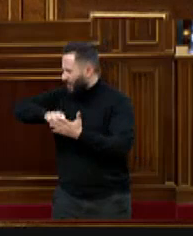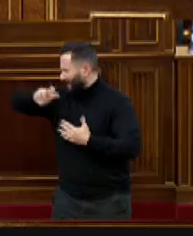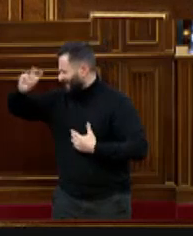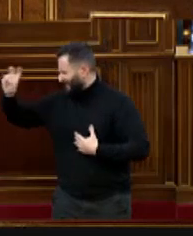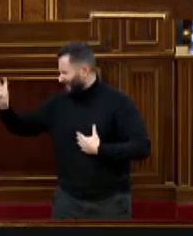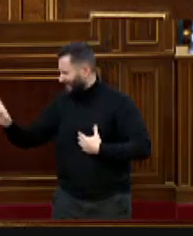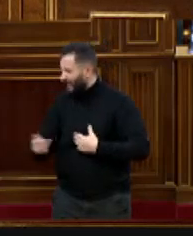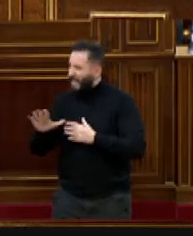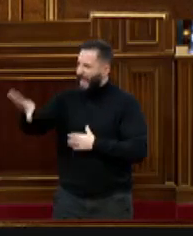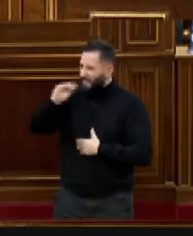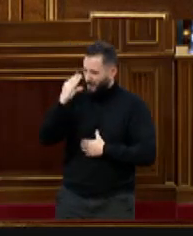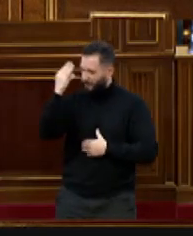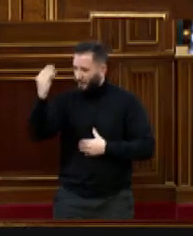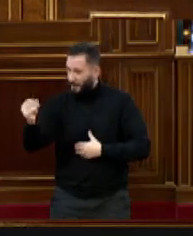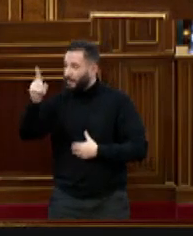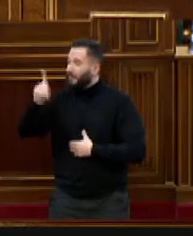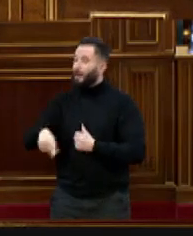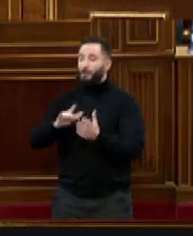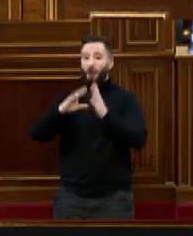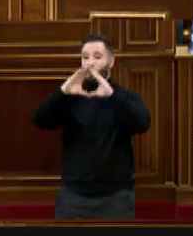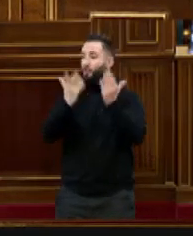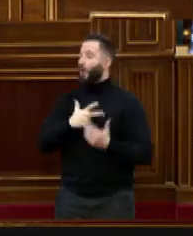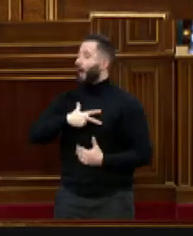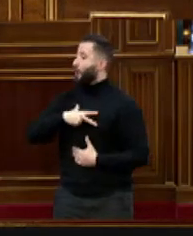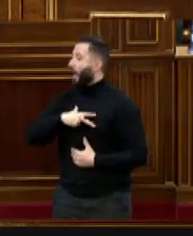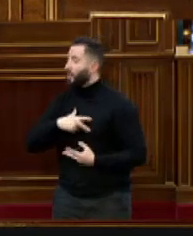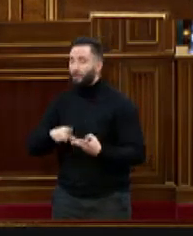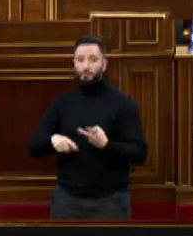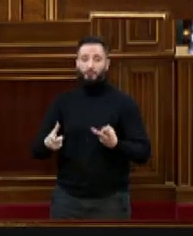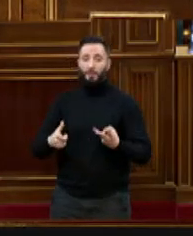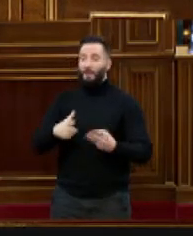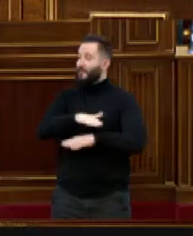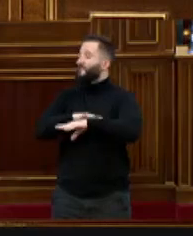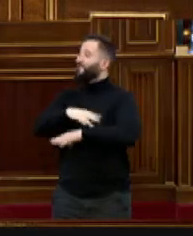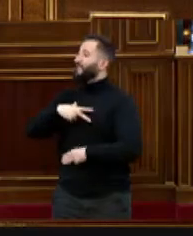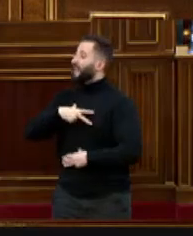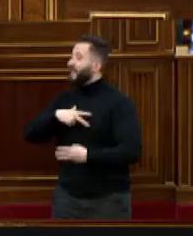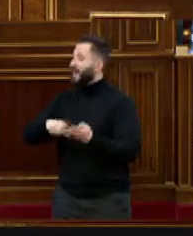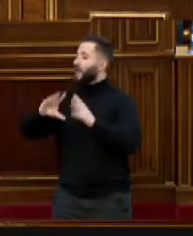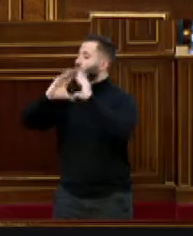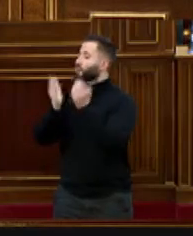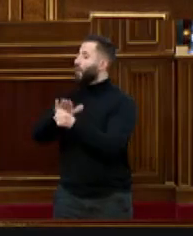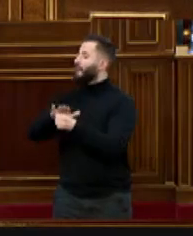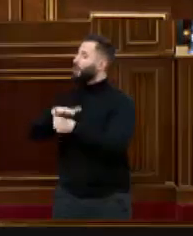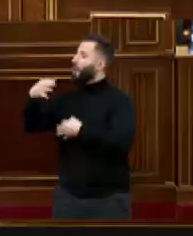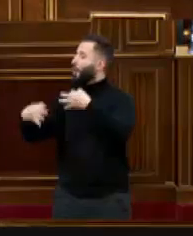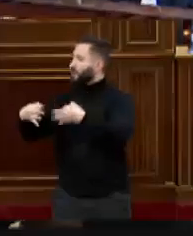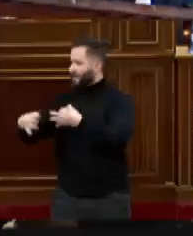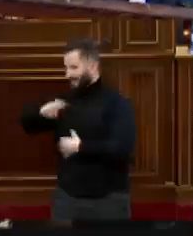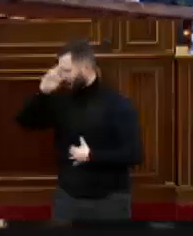pero también podíamos hablar del mundo de la abogacía del mundo efectivamente de la fiscalía del mundo judicial En definitiva